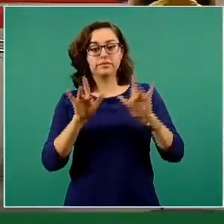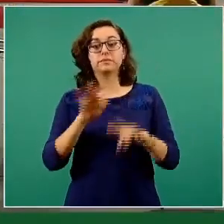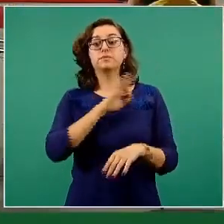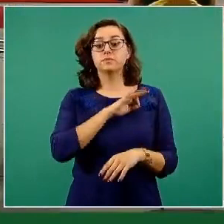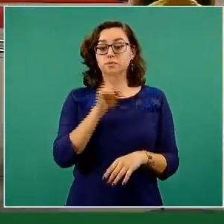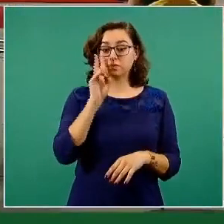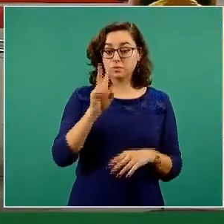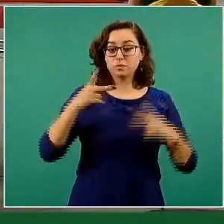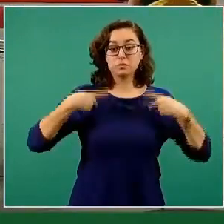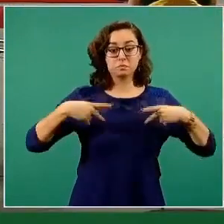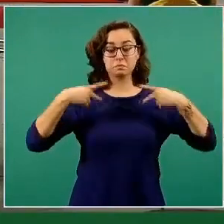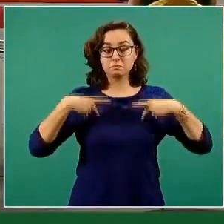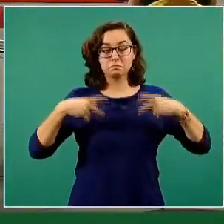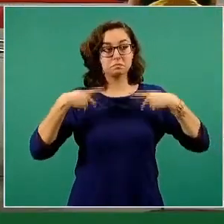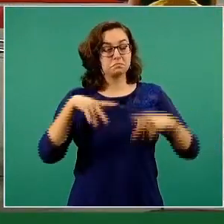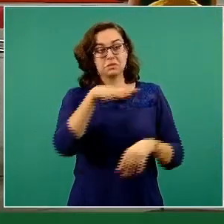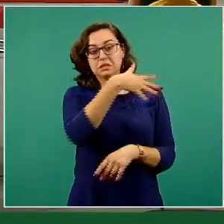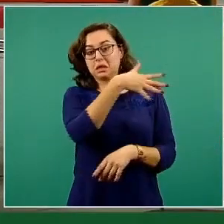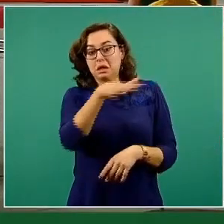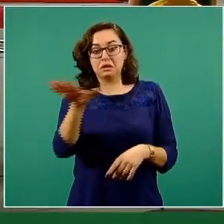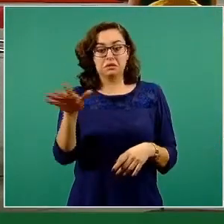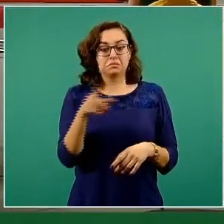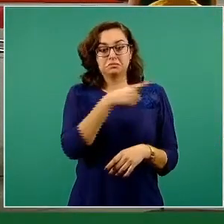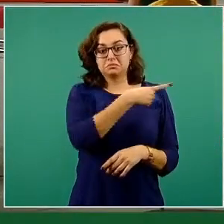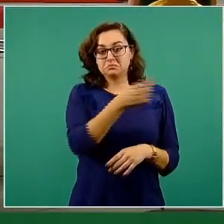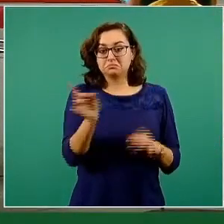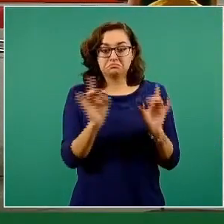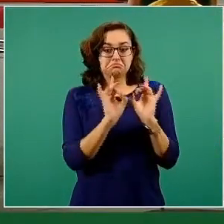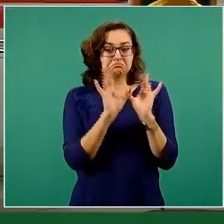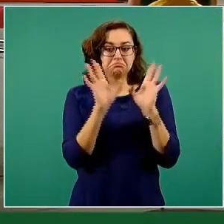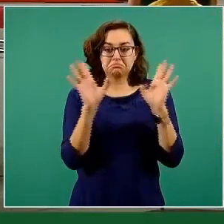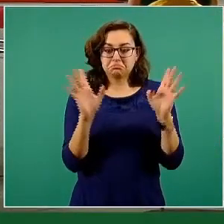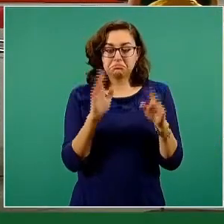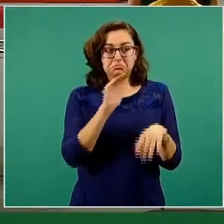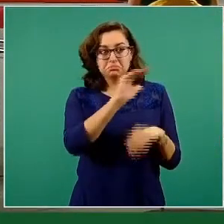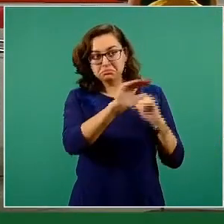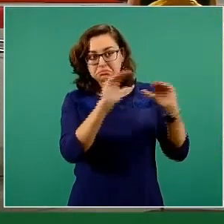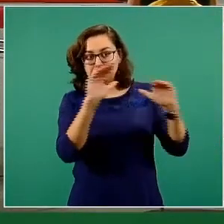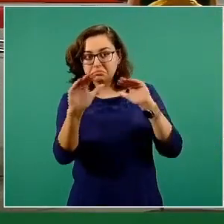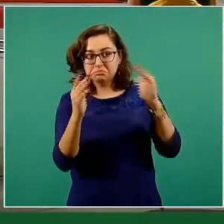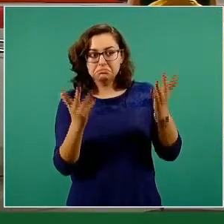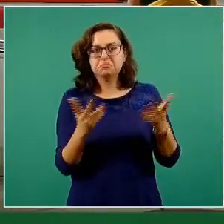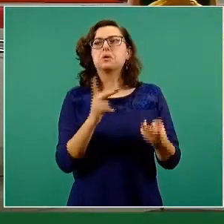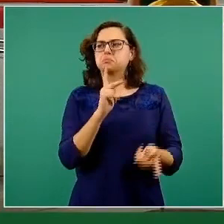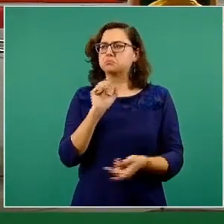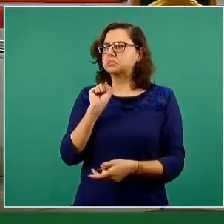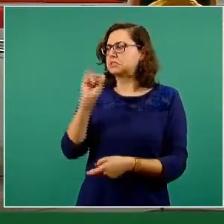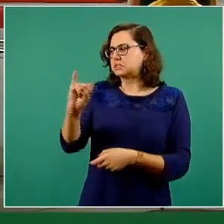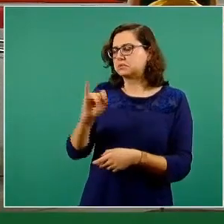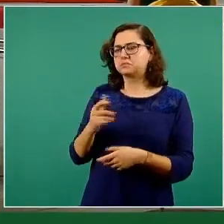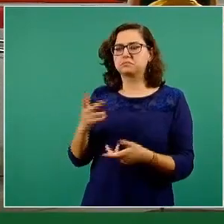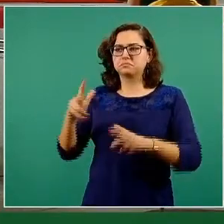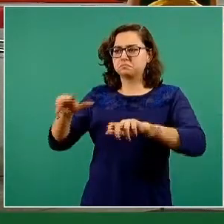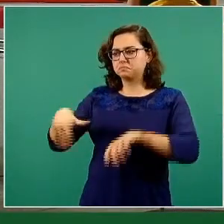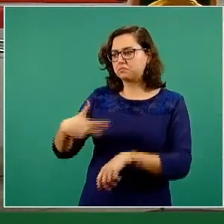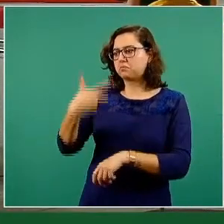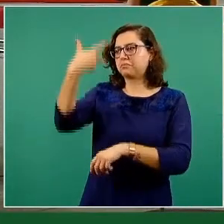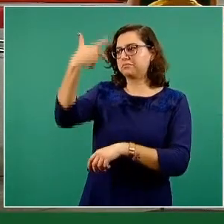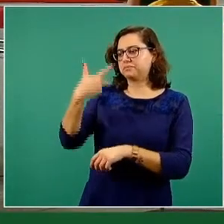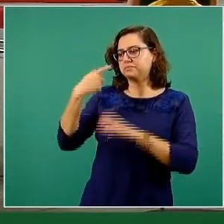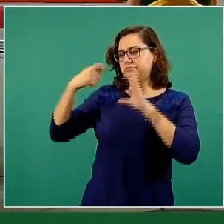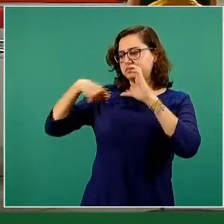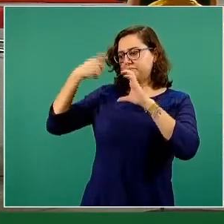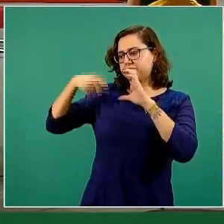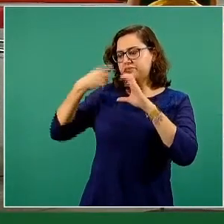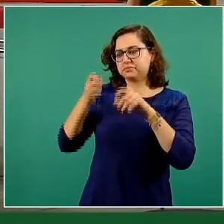son ciudadanas, ciudadanos que espontáneamente han atendido al llamado de hacer preguntas. Usted puede ser un ciudadano o